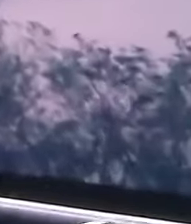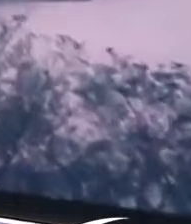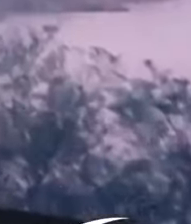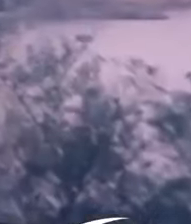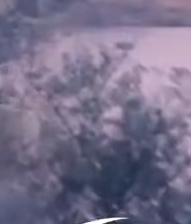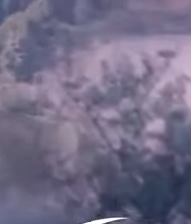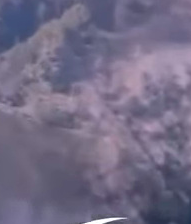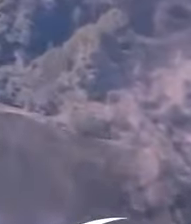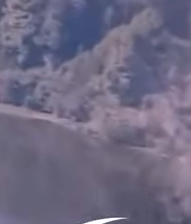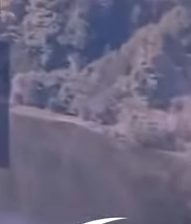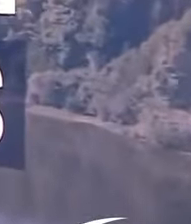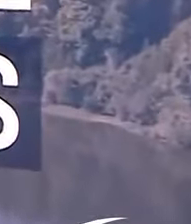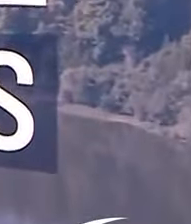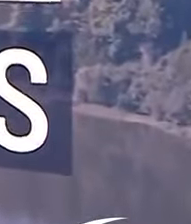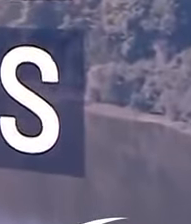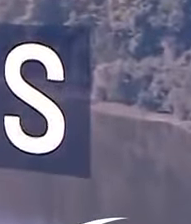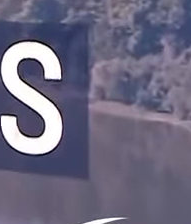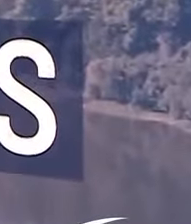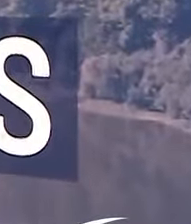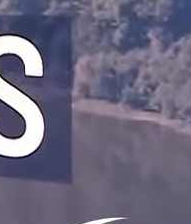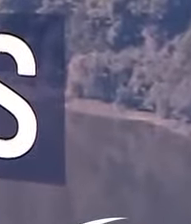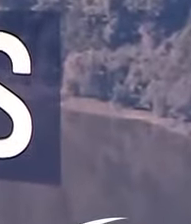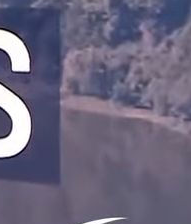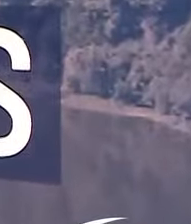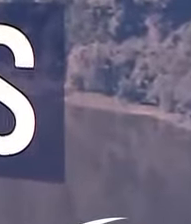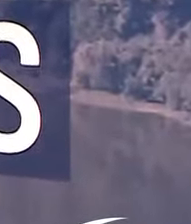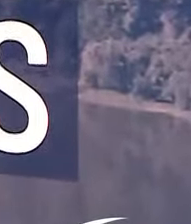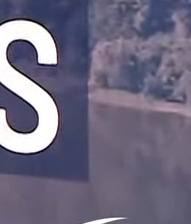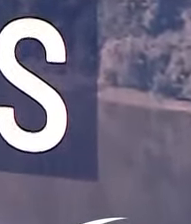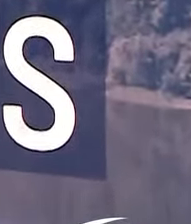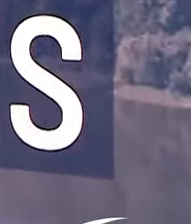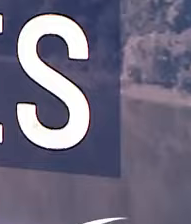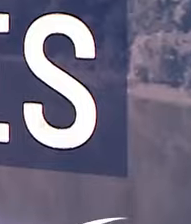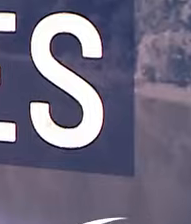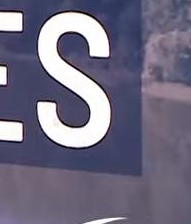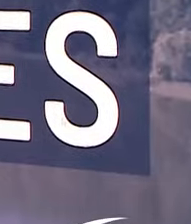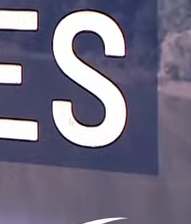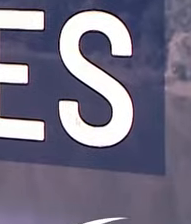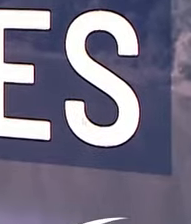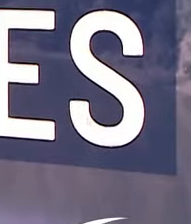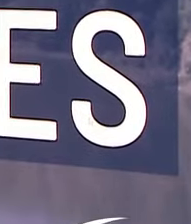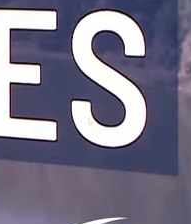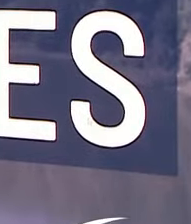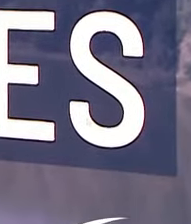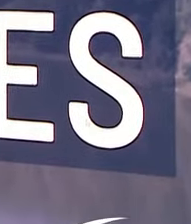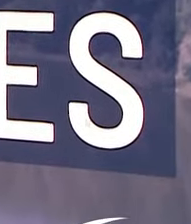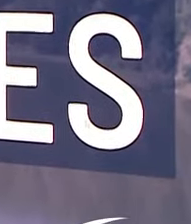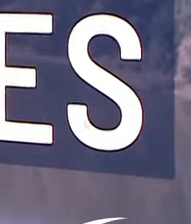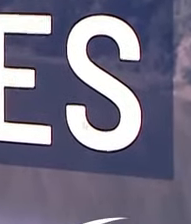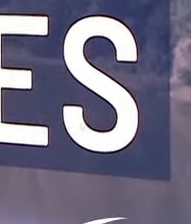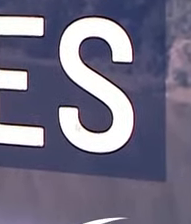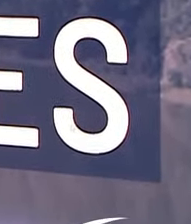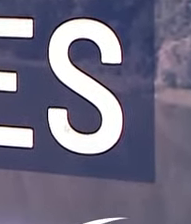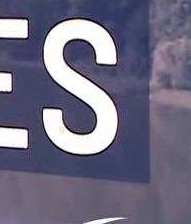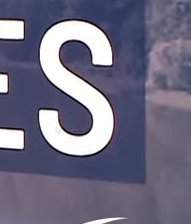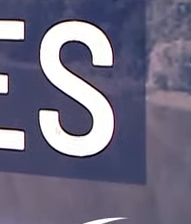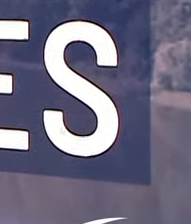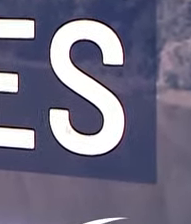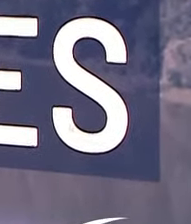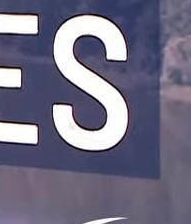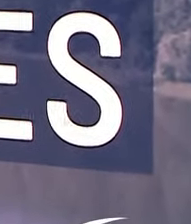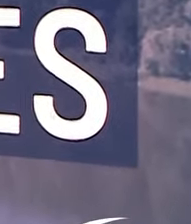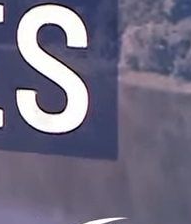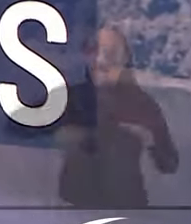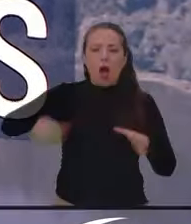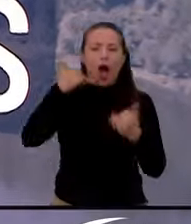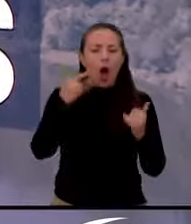Luego de que el ministro de Minas y Energía anunciara que fue superada la amenaza del racionamiento por el fenómeno del Niño, les mostramos cuál es la situación actual de